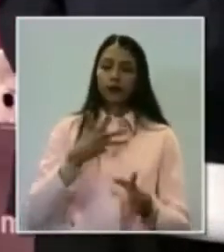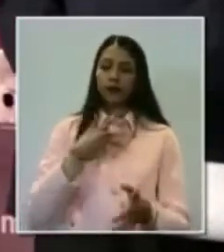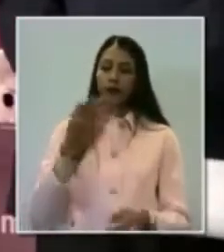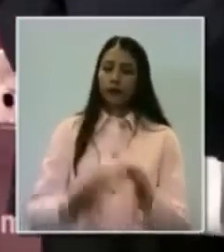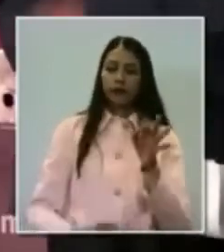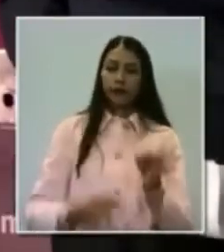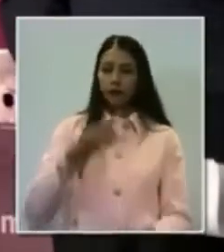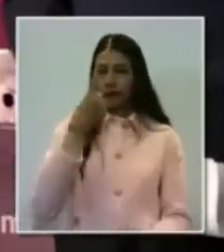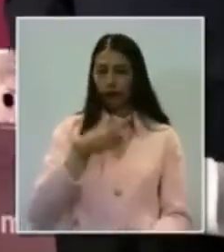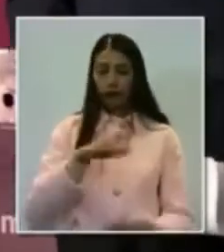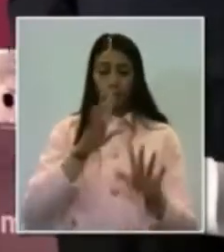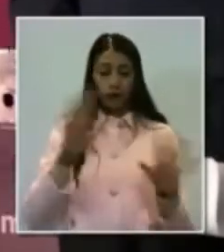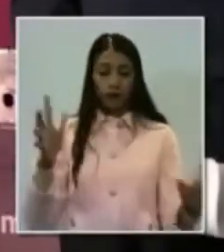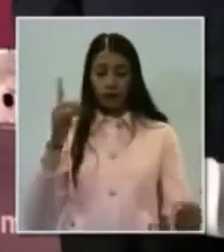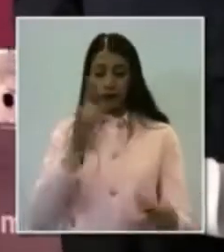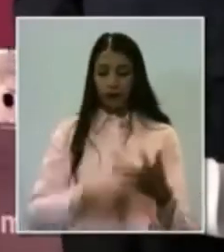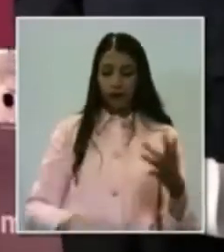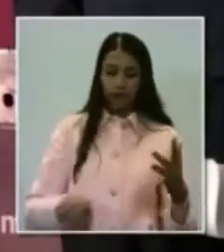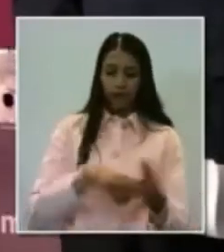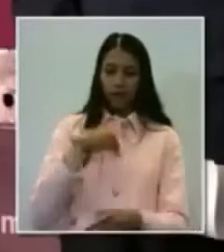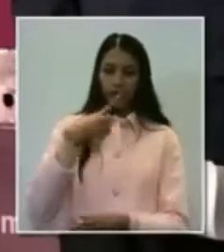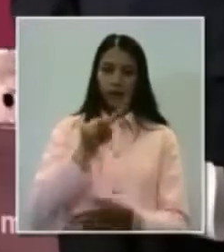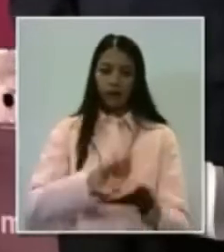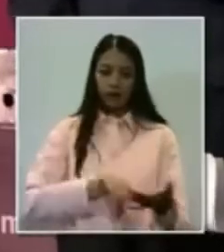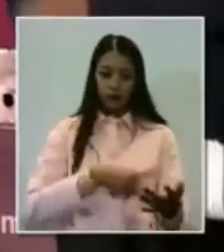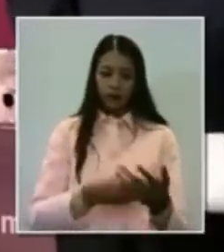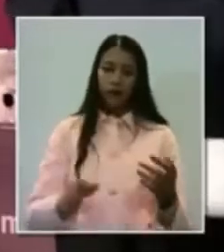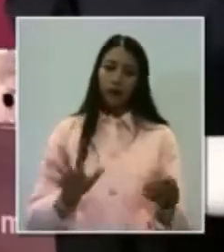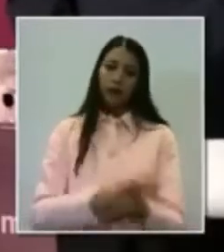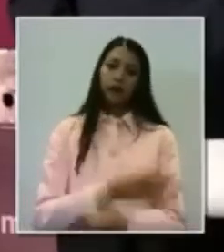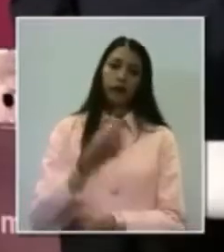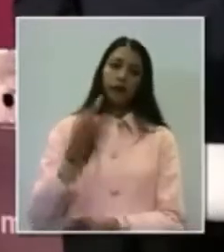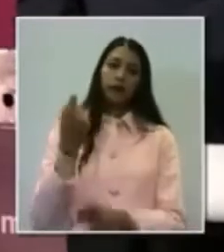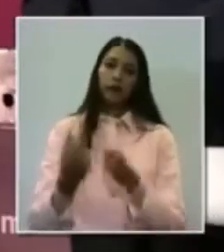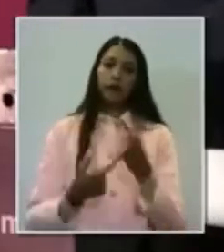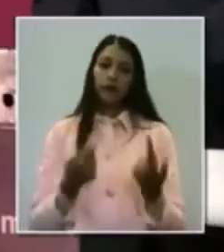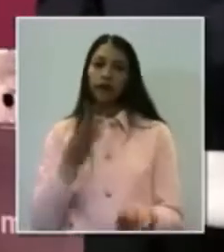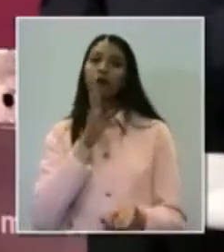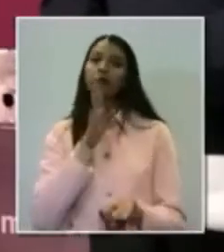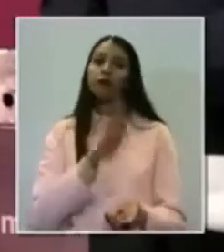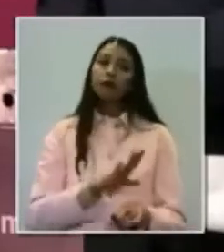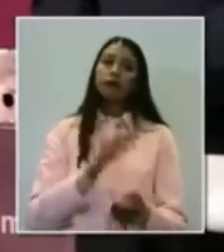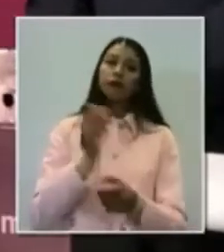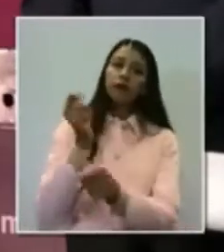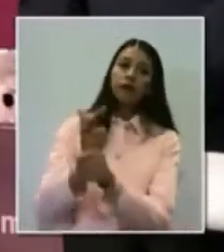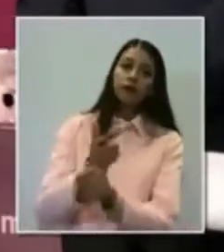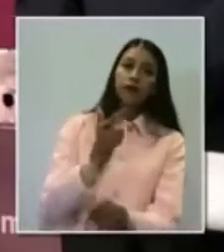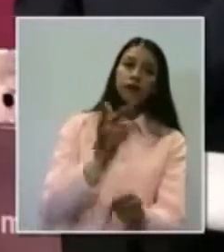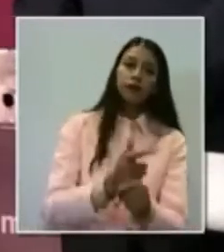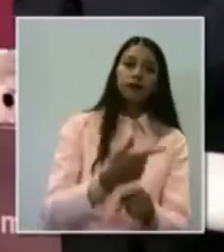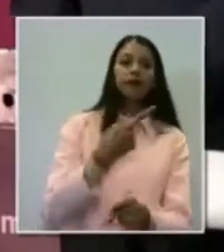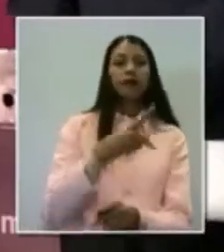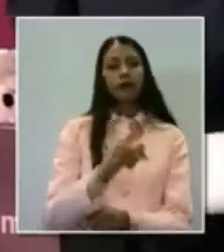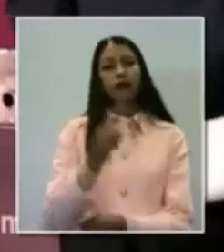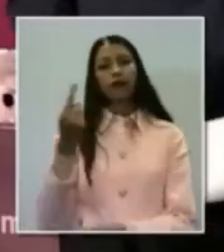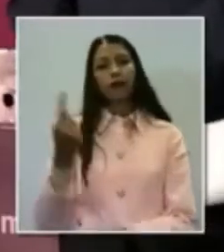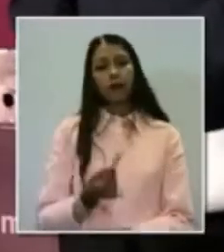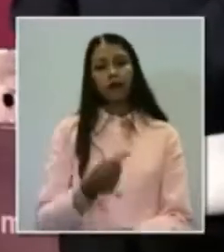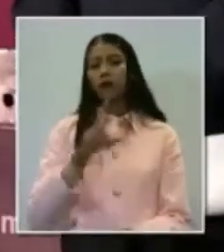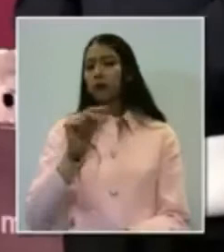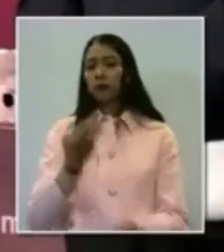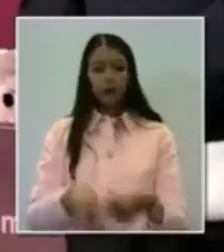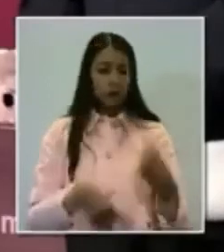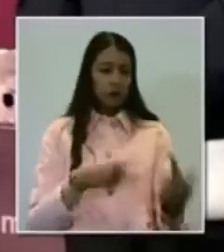para ya eliminación de su plaza, porque hay algunas irregularidades que detectamos, pero que no